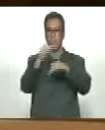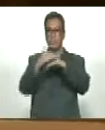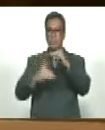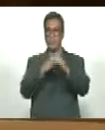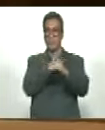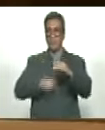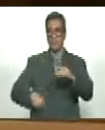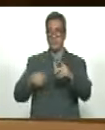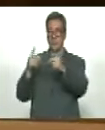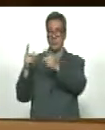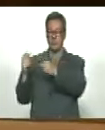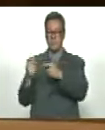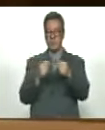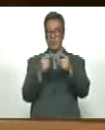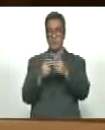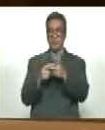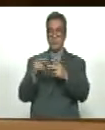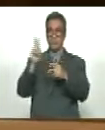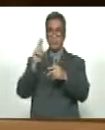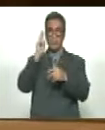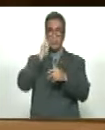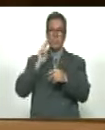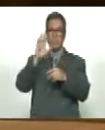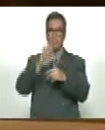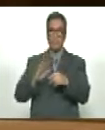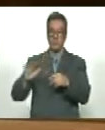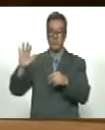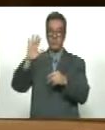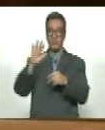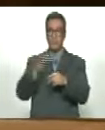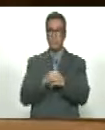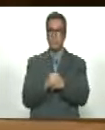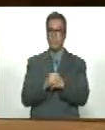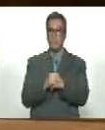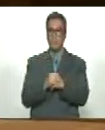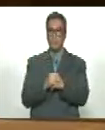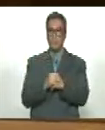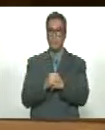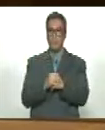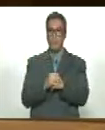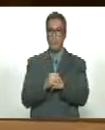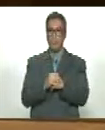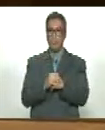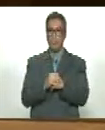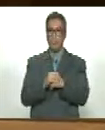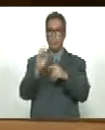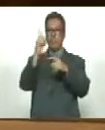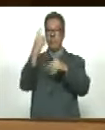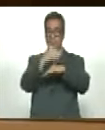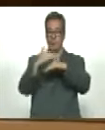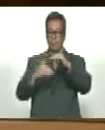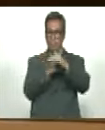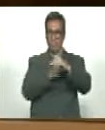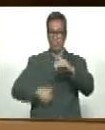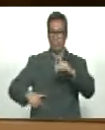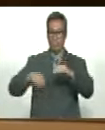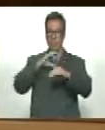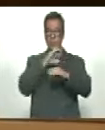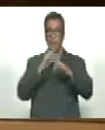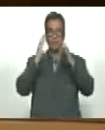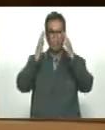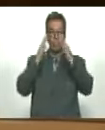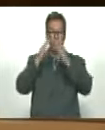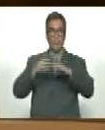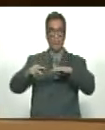vicepresidenta ejecutiva de la República Bolivariana de Venezuela, que es primera vicepresidenta del Consejo de